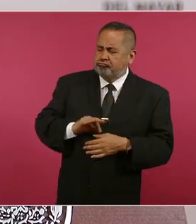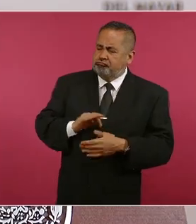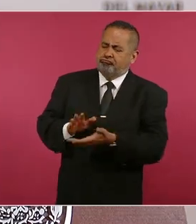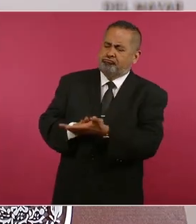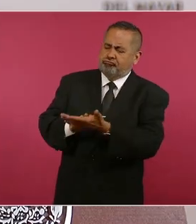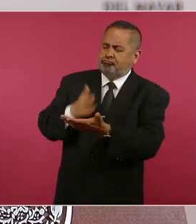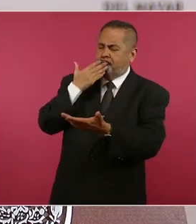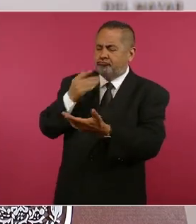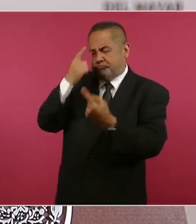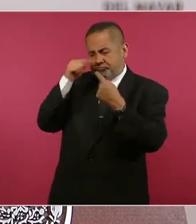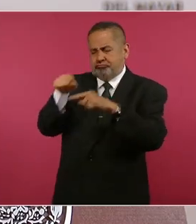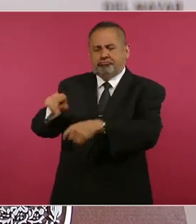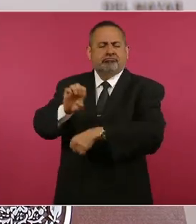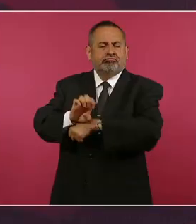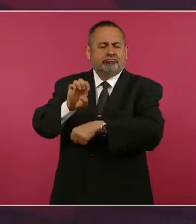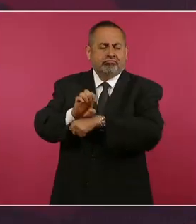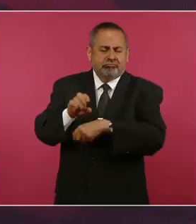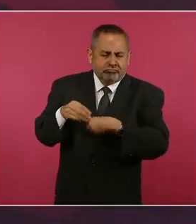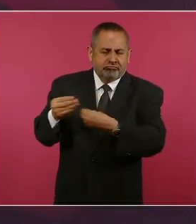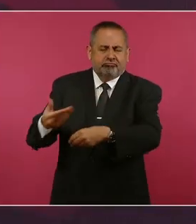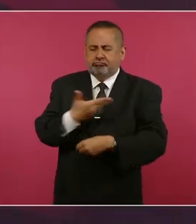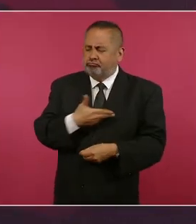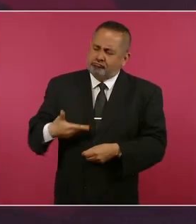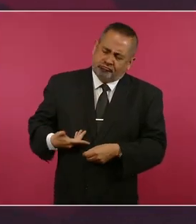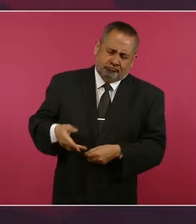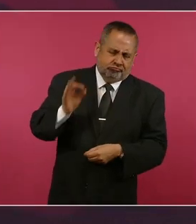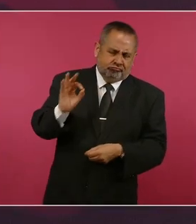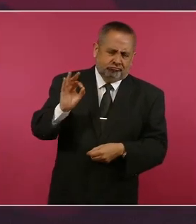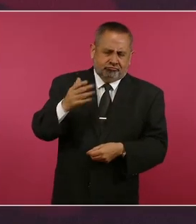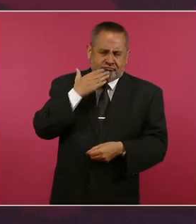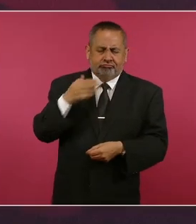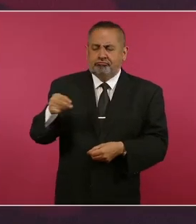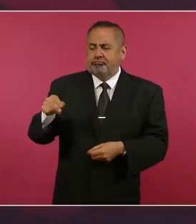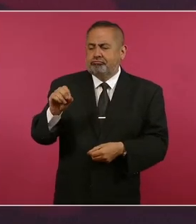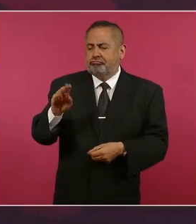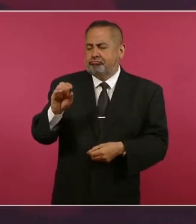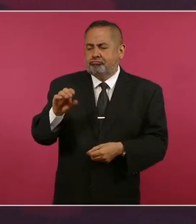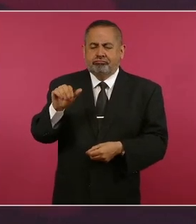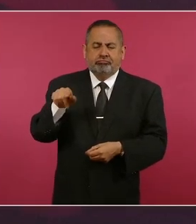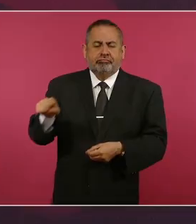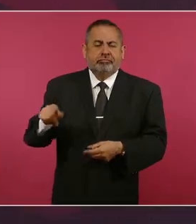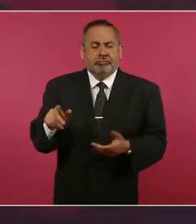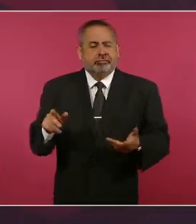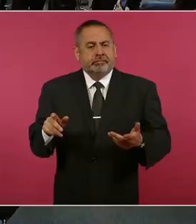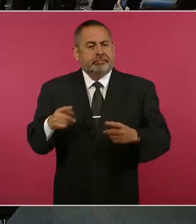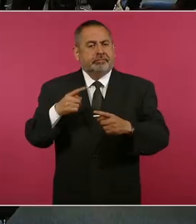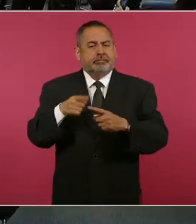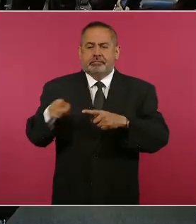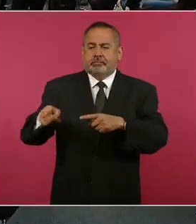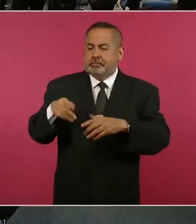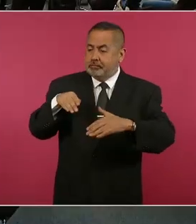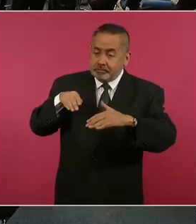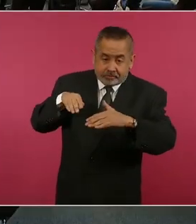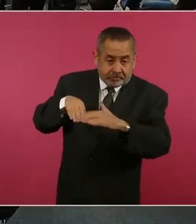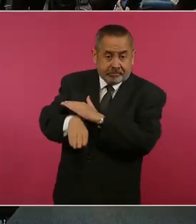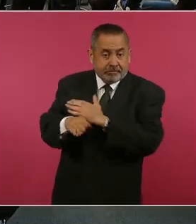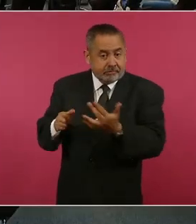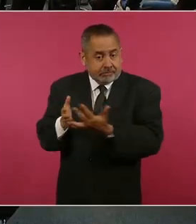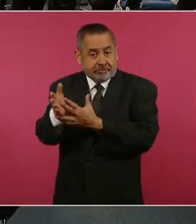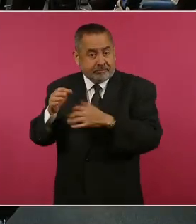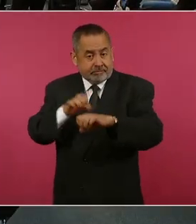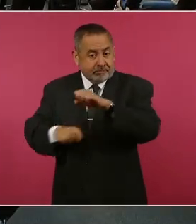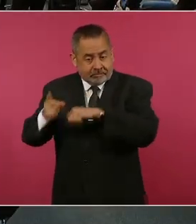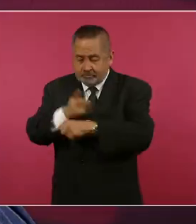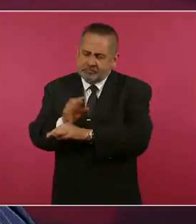de que felicitaba al presidente Noboa por el asalto a nuestra